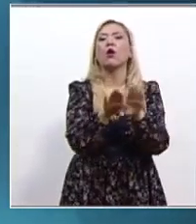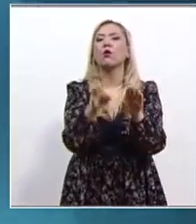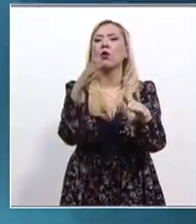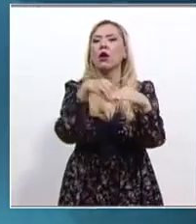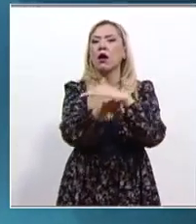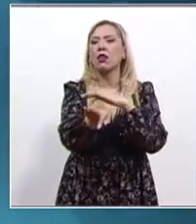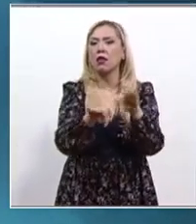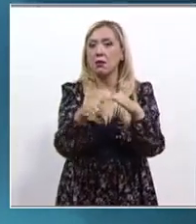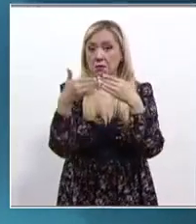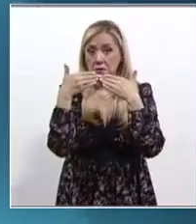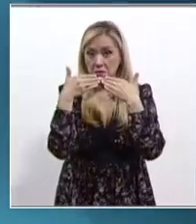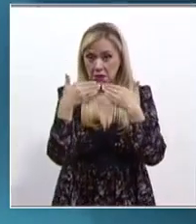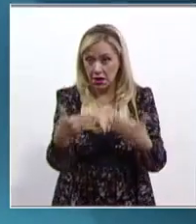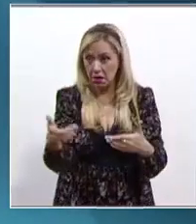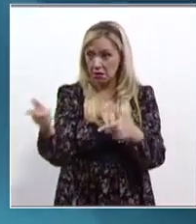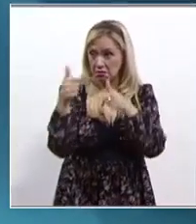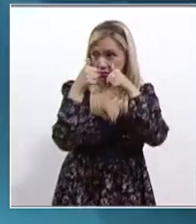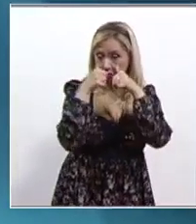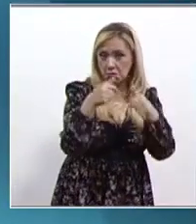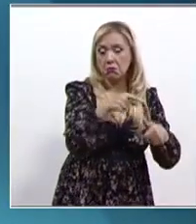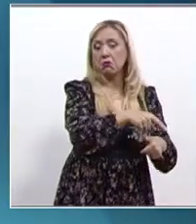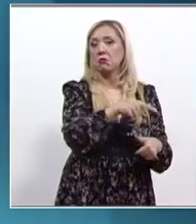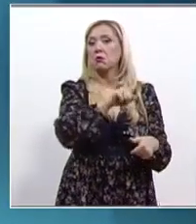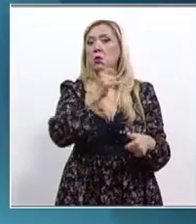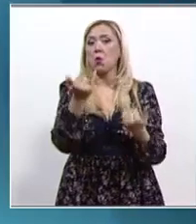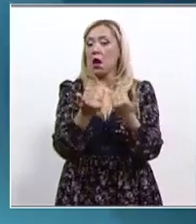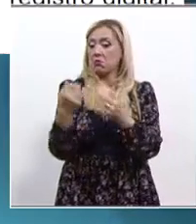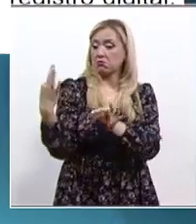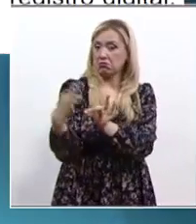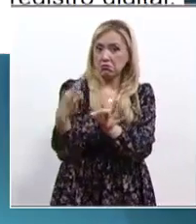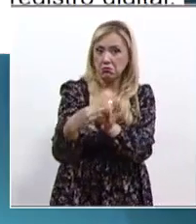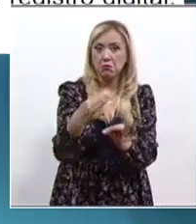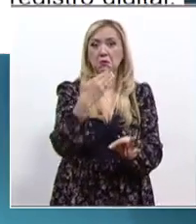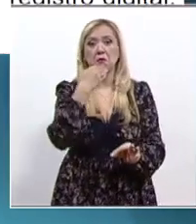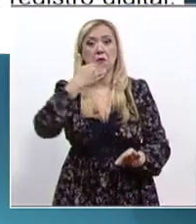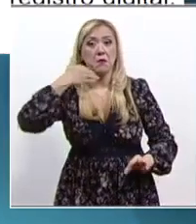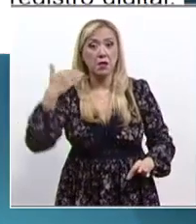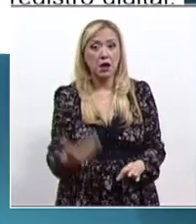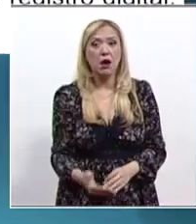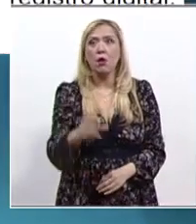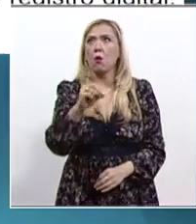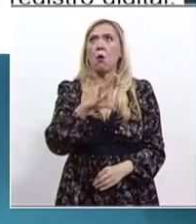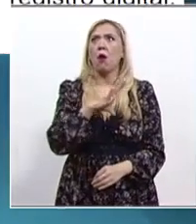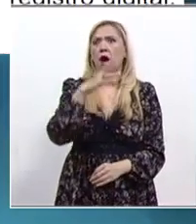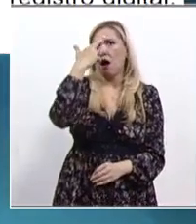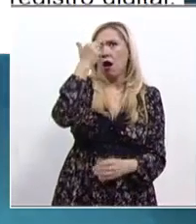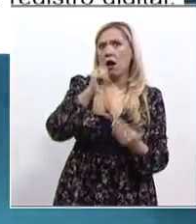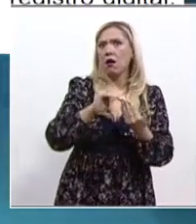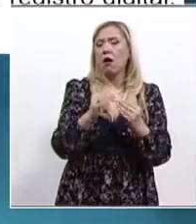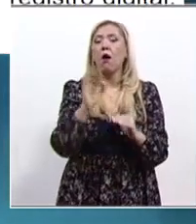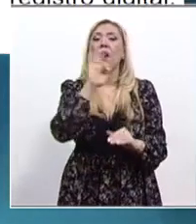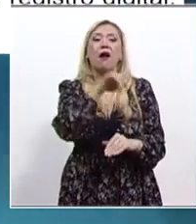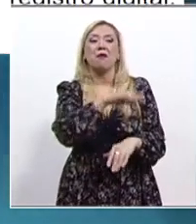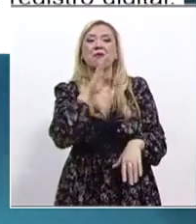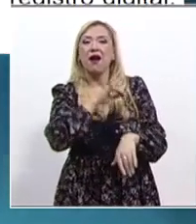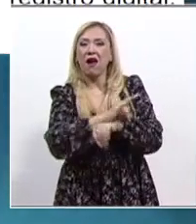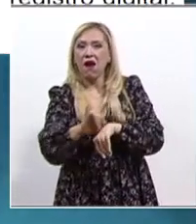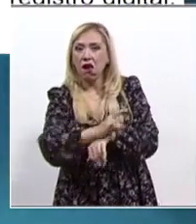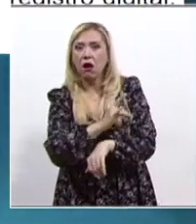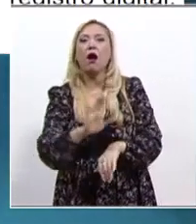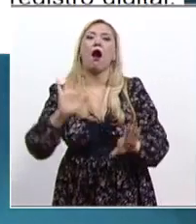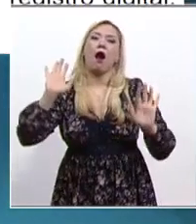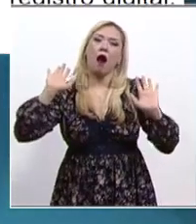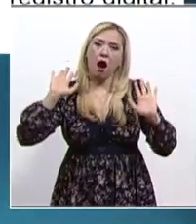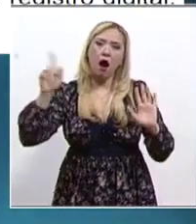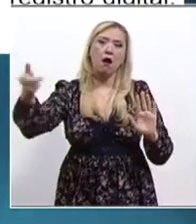laboral y la obligación de brindar las condiciones óptimas para su desempeño, así como eliminar cualquier situación de discriminación que